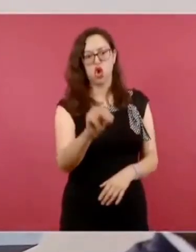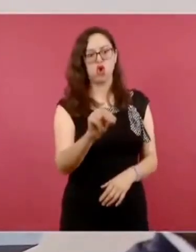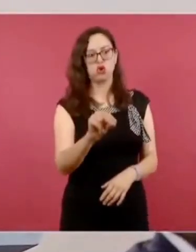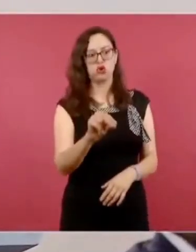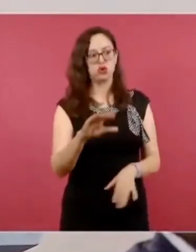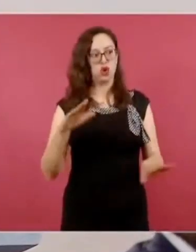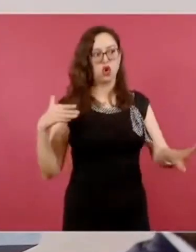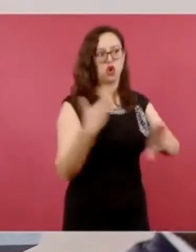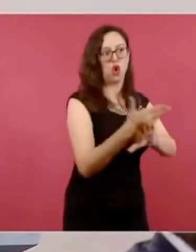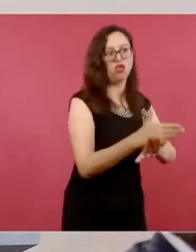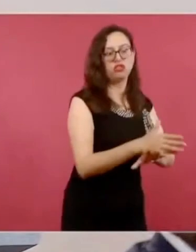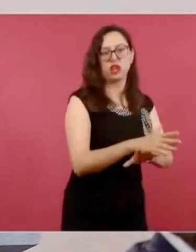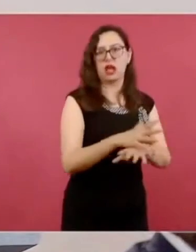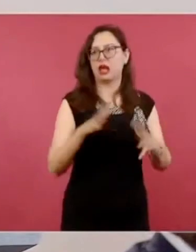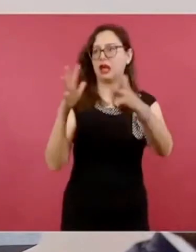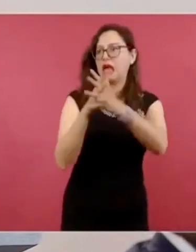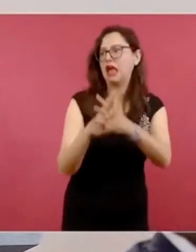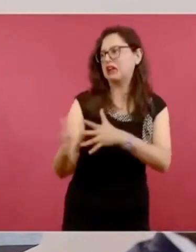ser